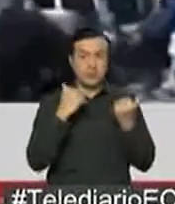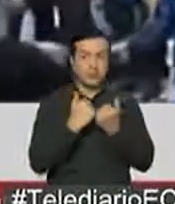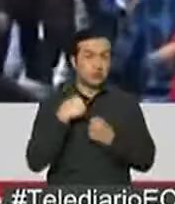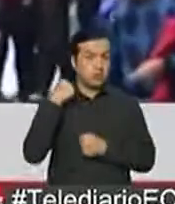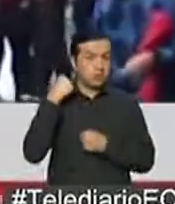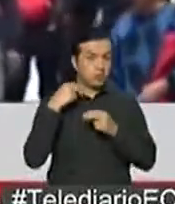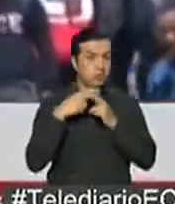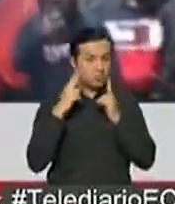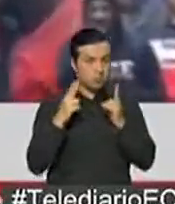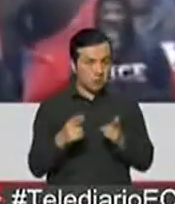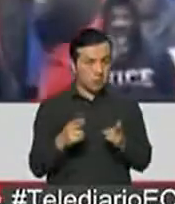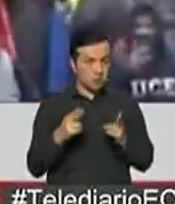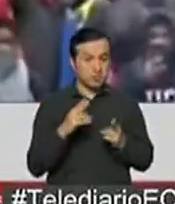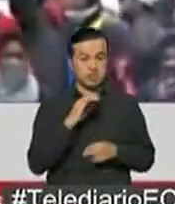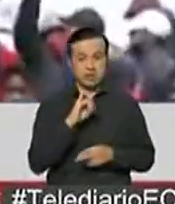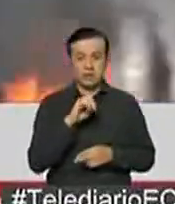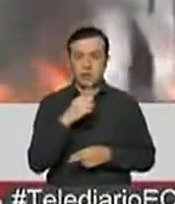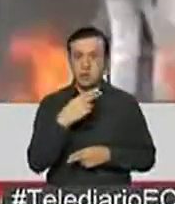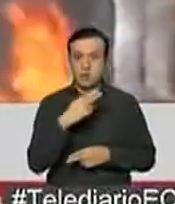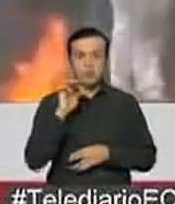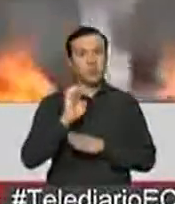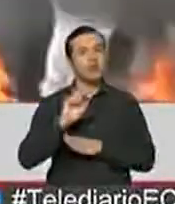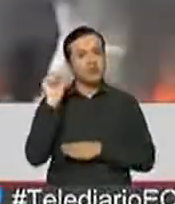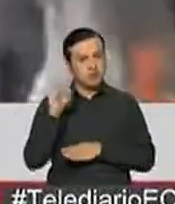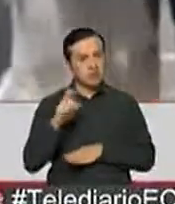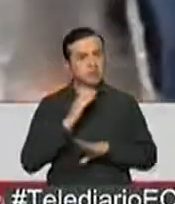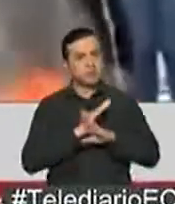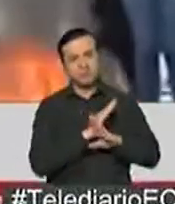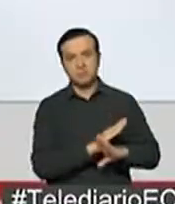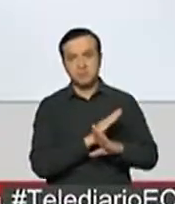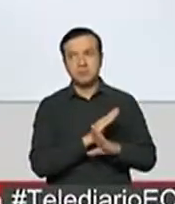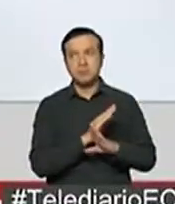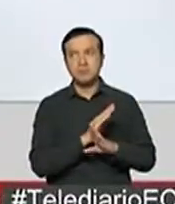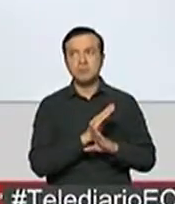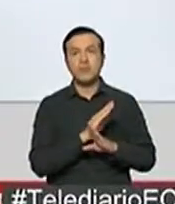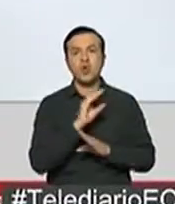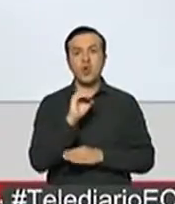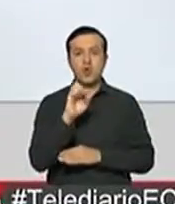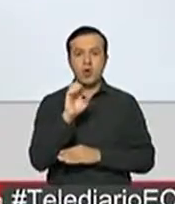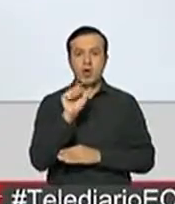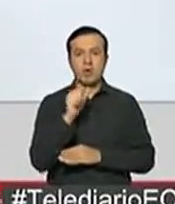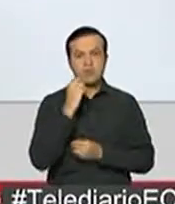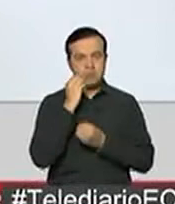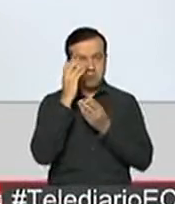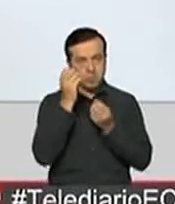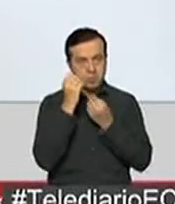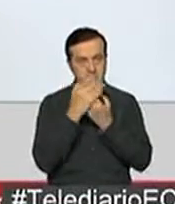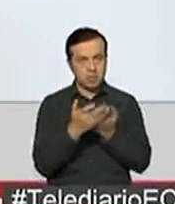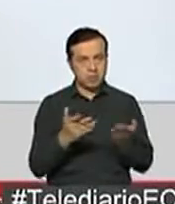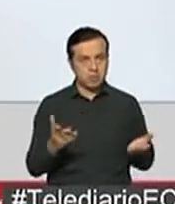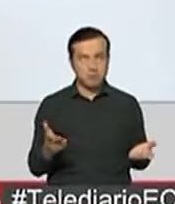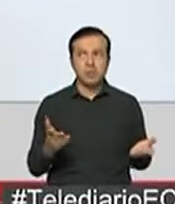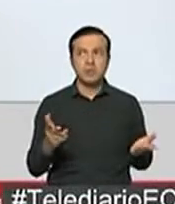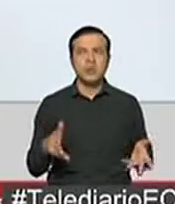de derechos humanos cdh expresar su voz en la oea porque no puede seguir